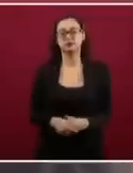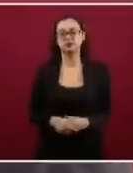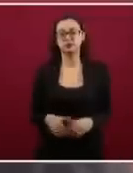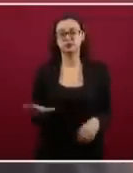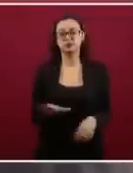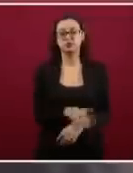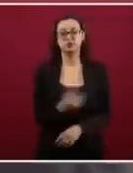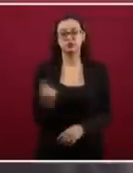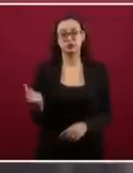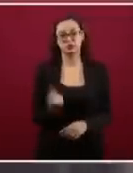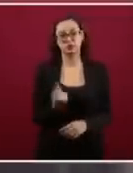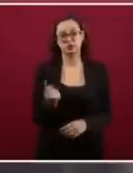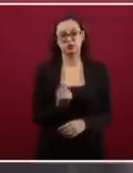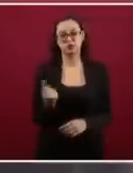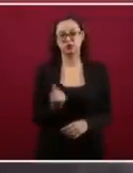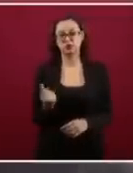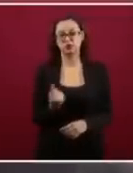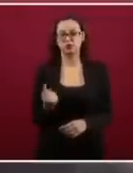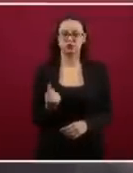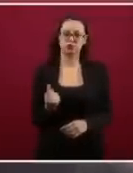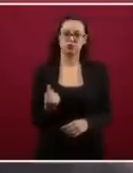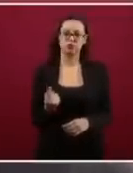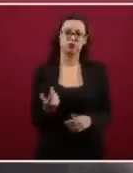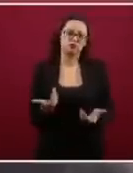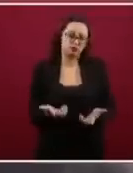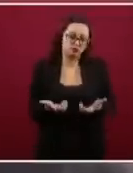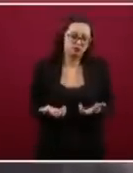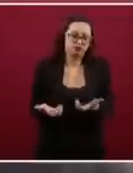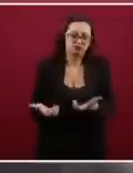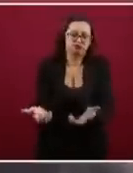porque se abandonan los caminos,